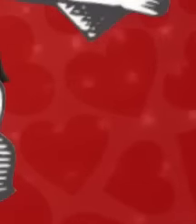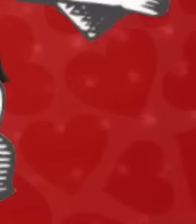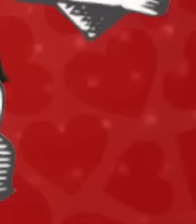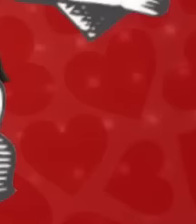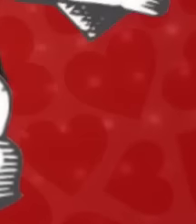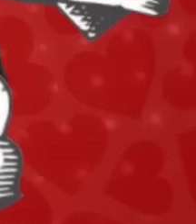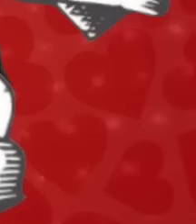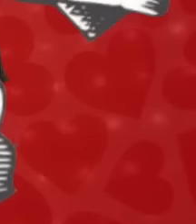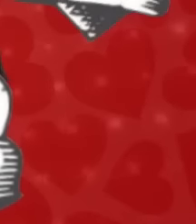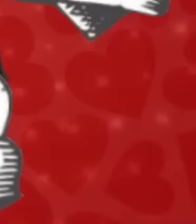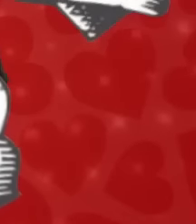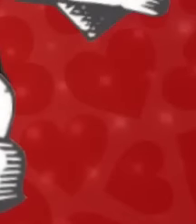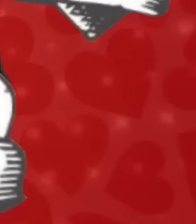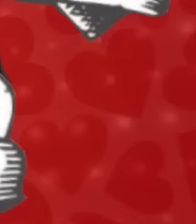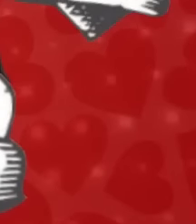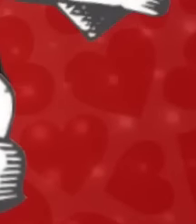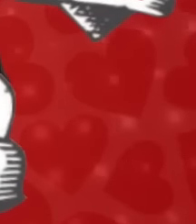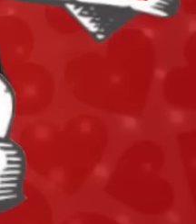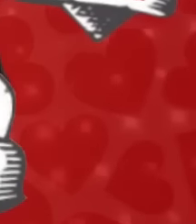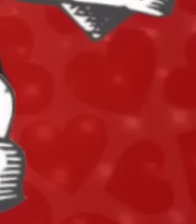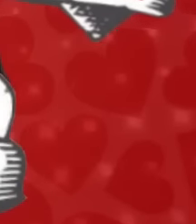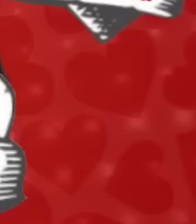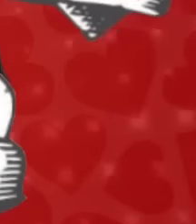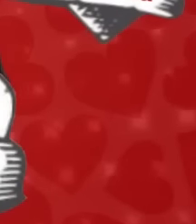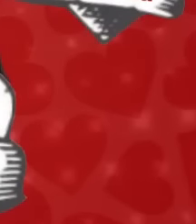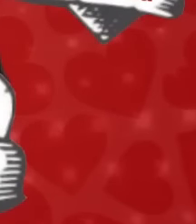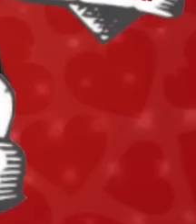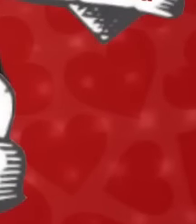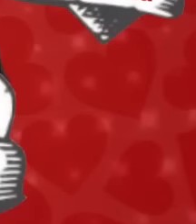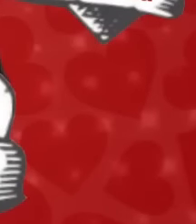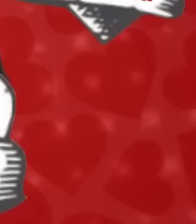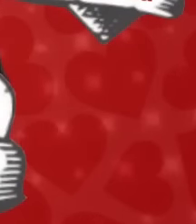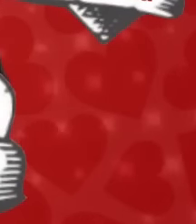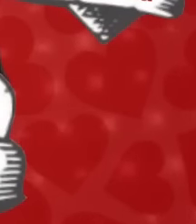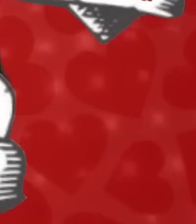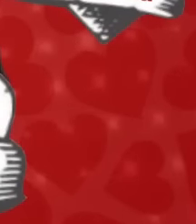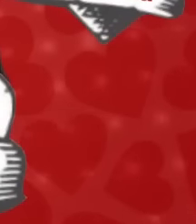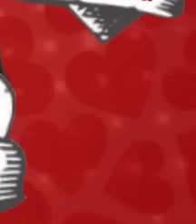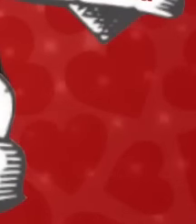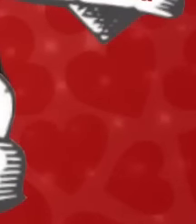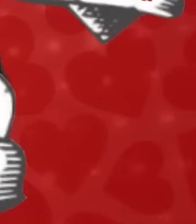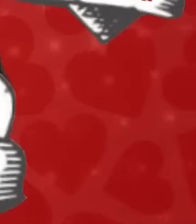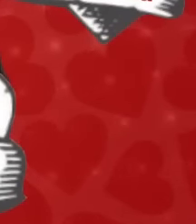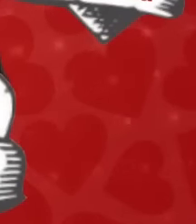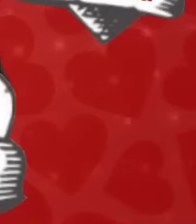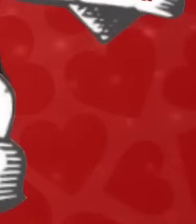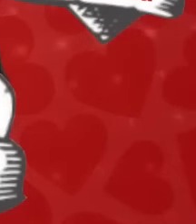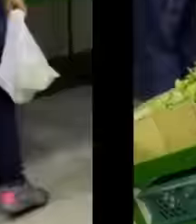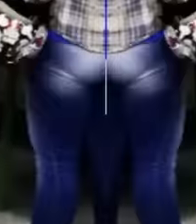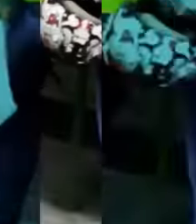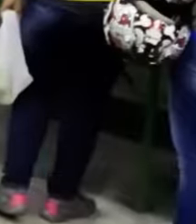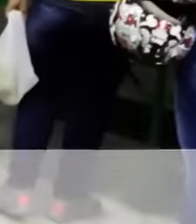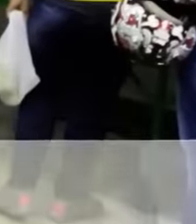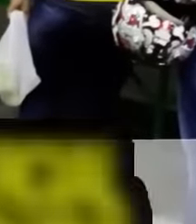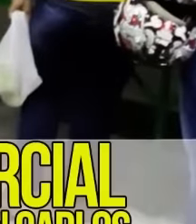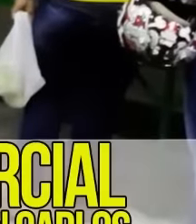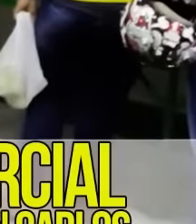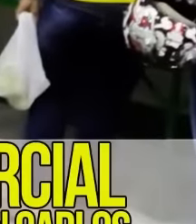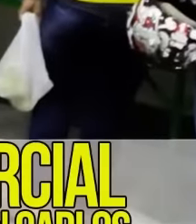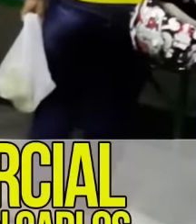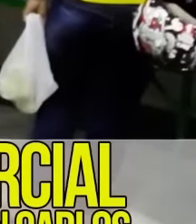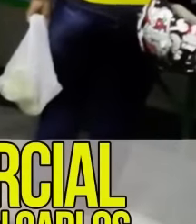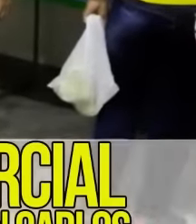17 de septiembre, 7 de la noche. Salón Cusiana. Puntos de venta, Almacén Disco de Oro y Club de Infantas.